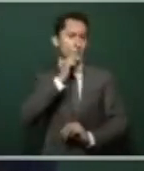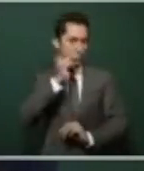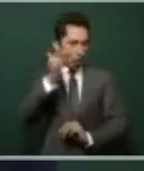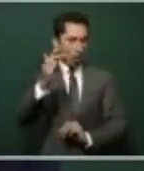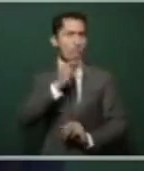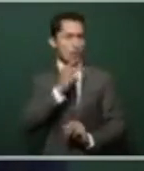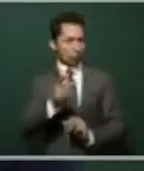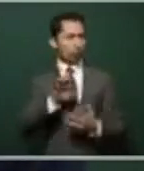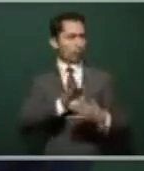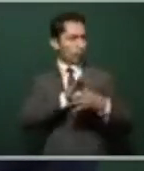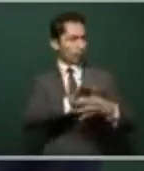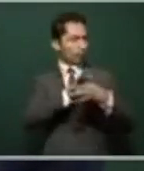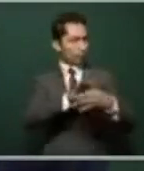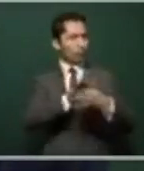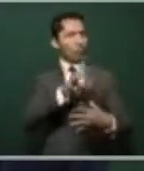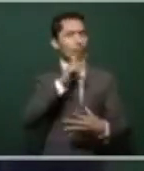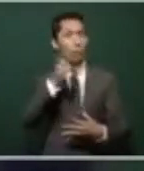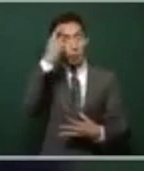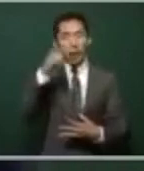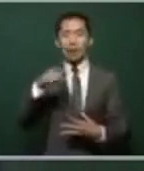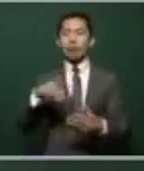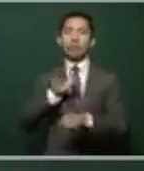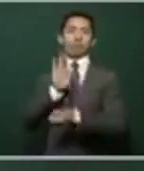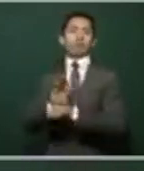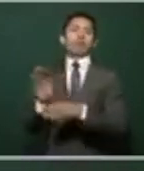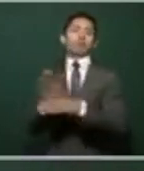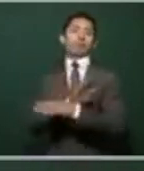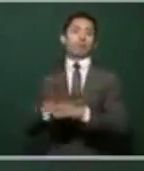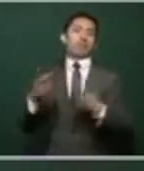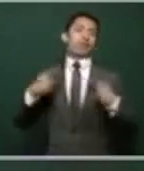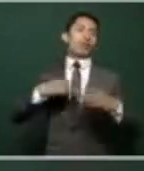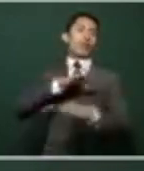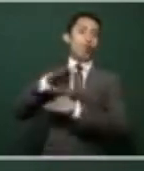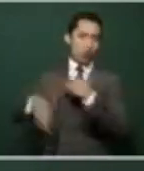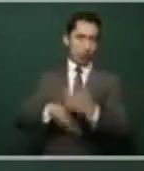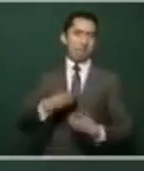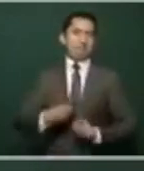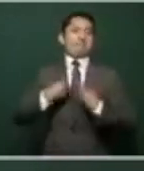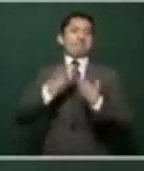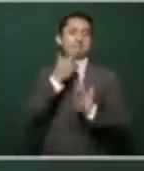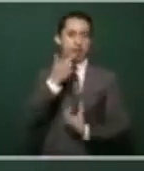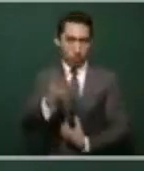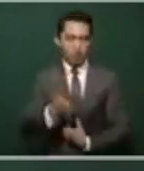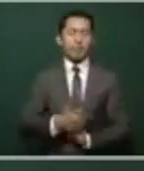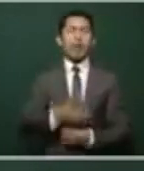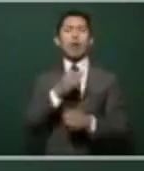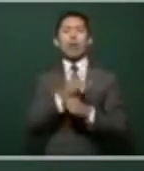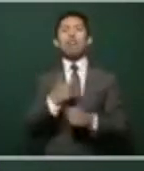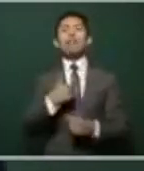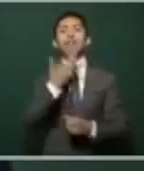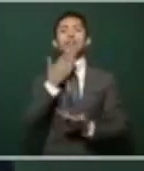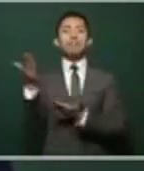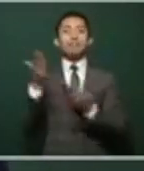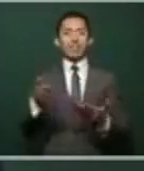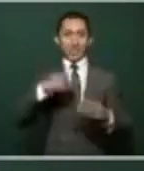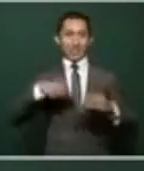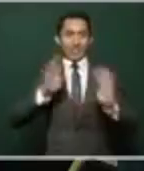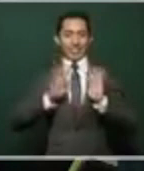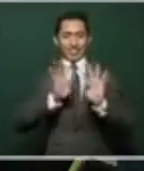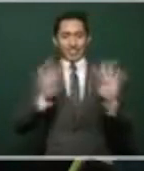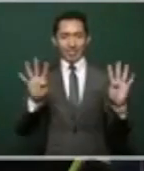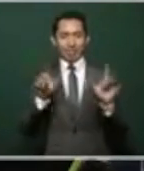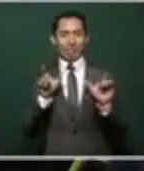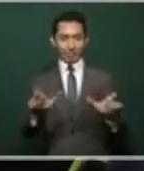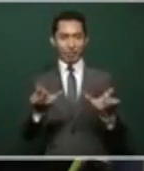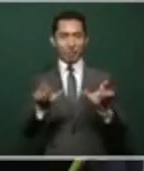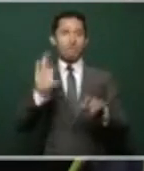las condiciones de vida de los hidalguenses. Le quiero dar la bienvenida al Gabinete de Seguridad a nivel federal.